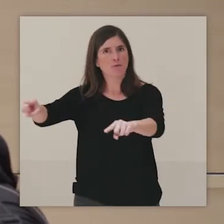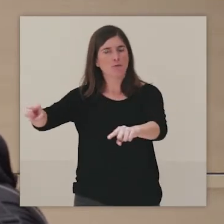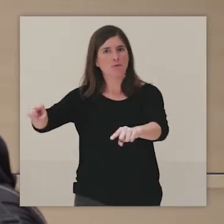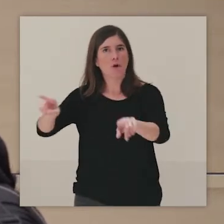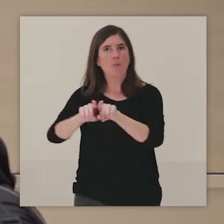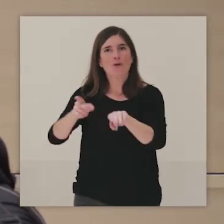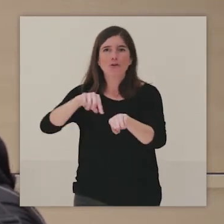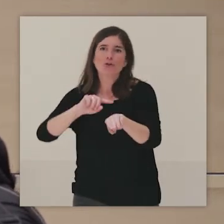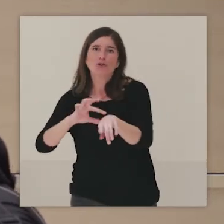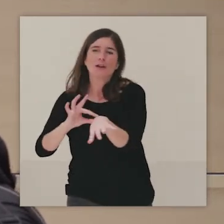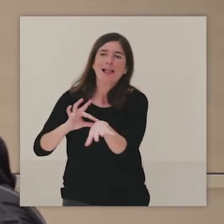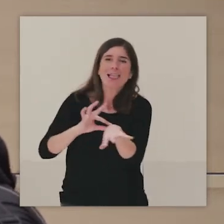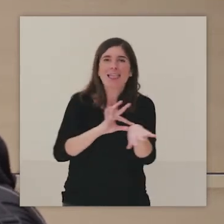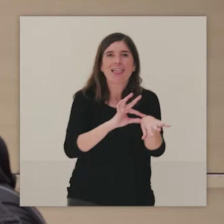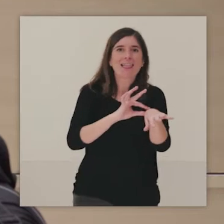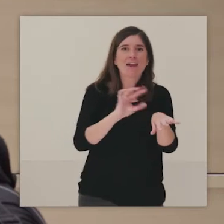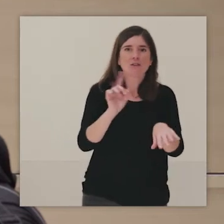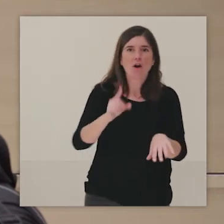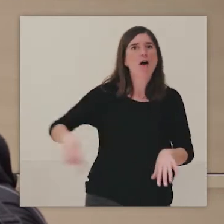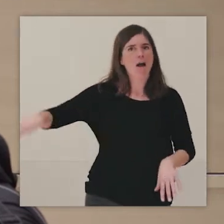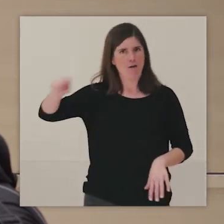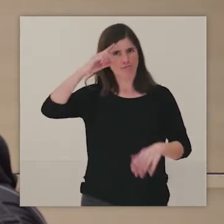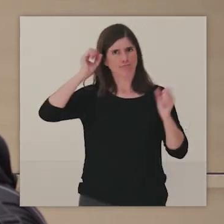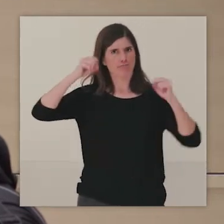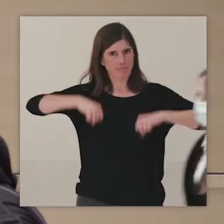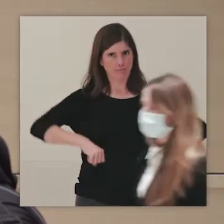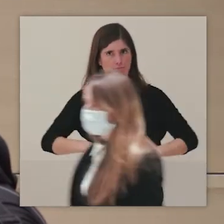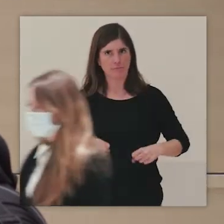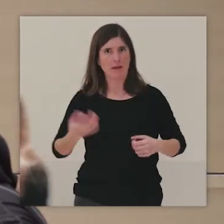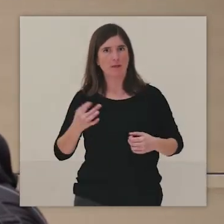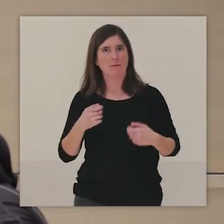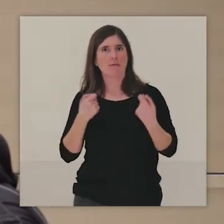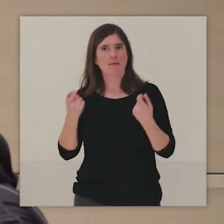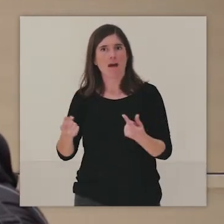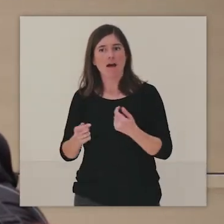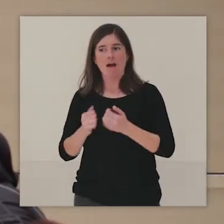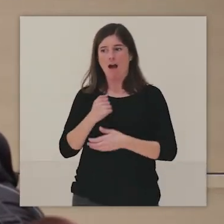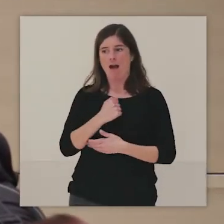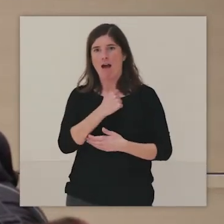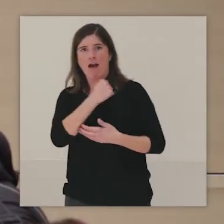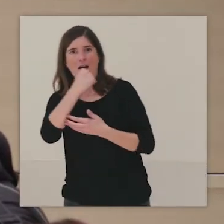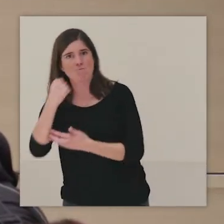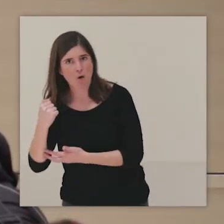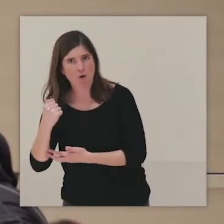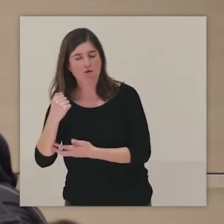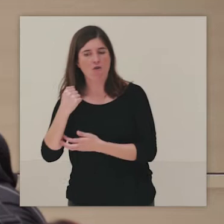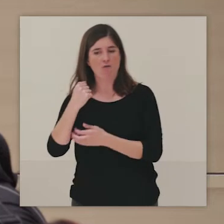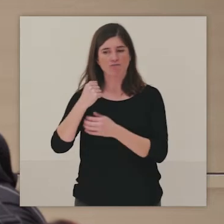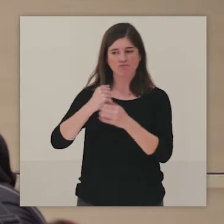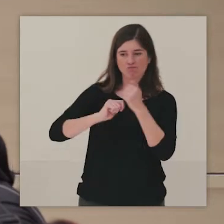se les dirija, sino que tengan sus propias elecciones y que les demos las herramientas adecuadas, los apoyos, para